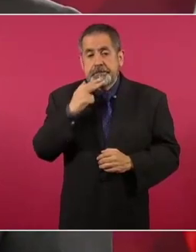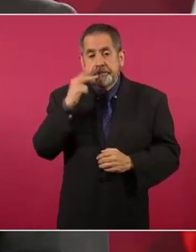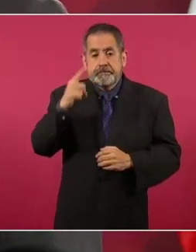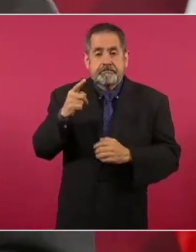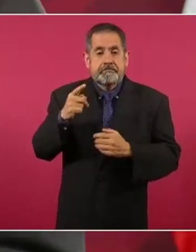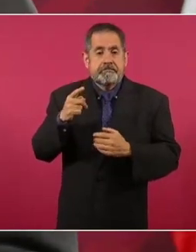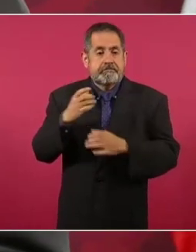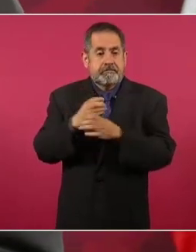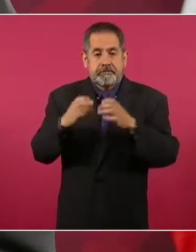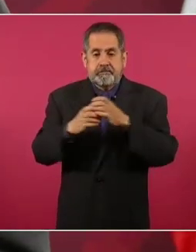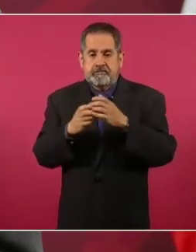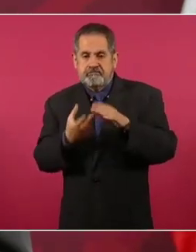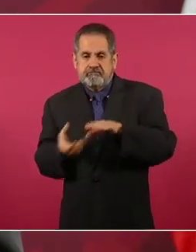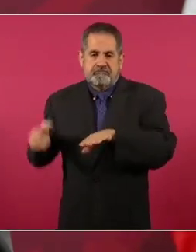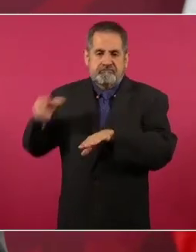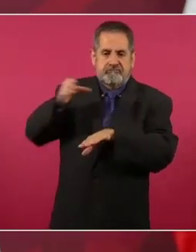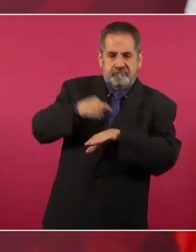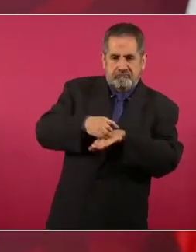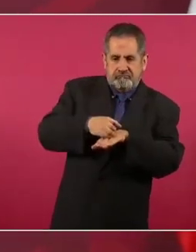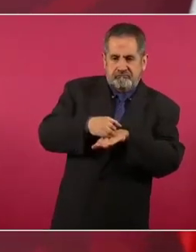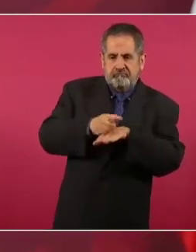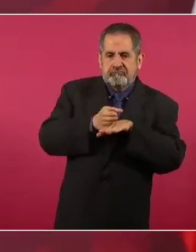tren de carga.